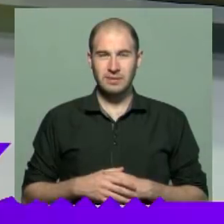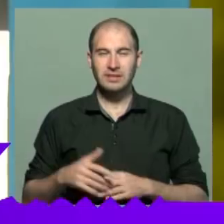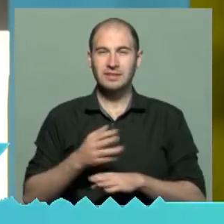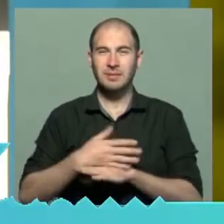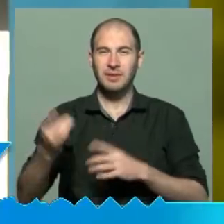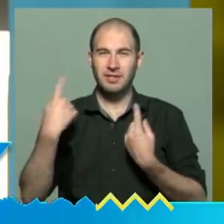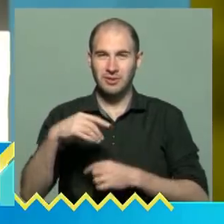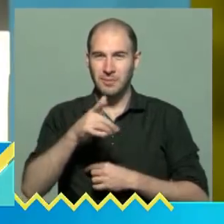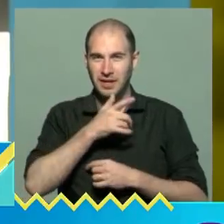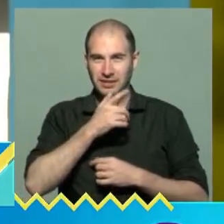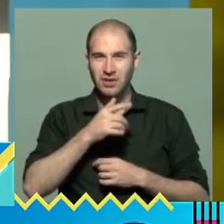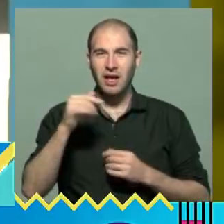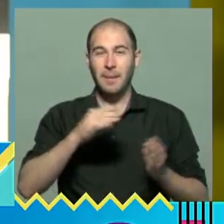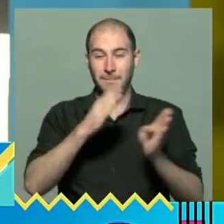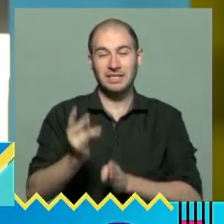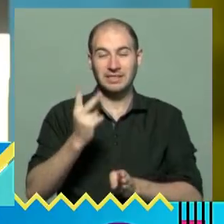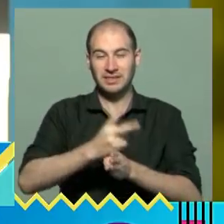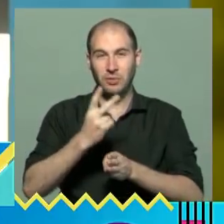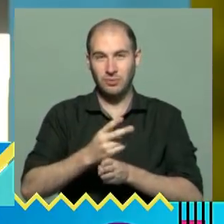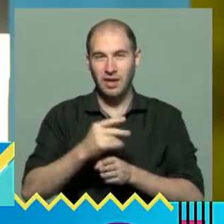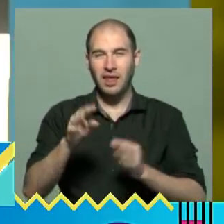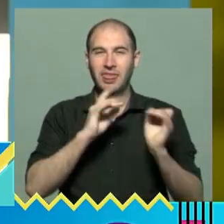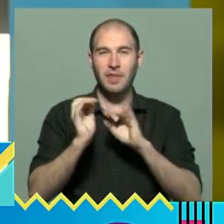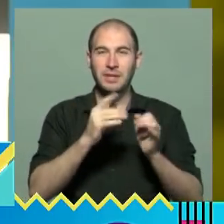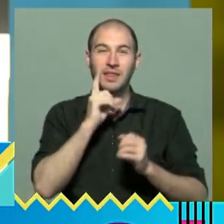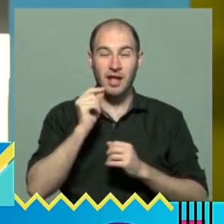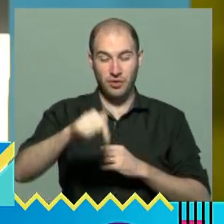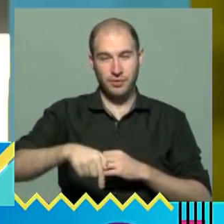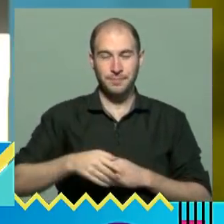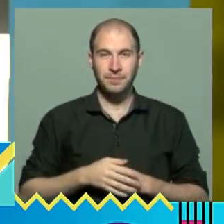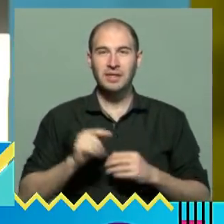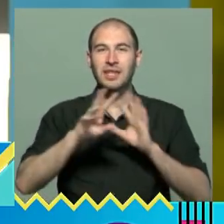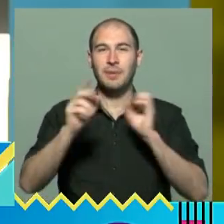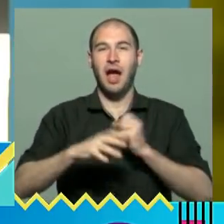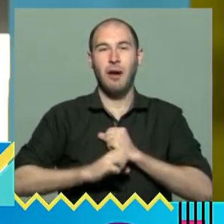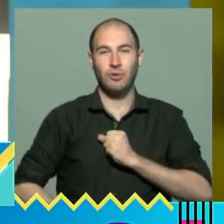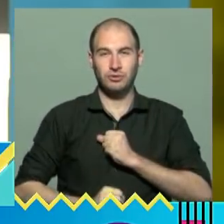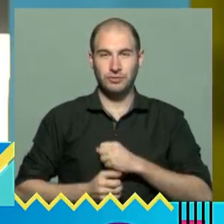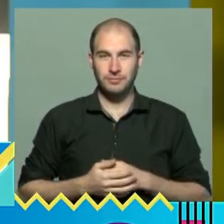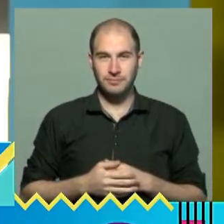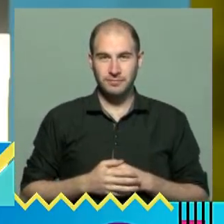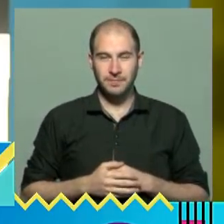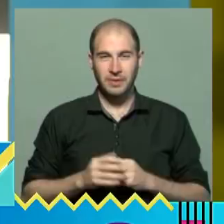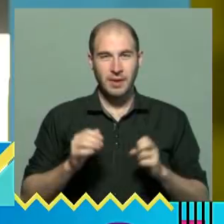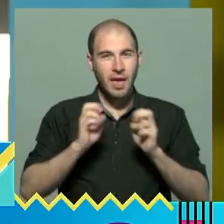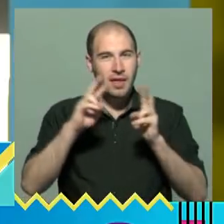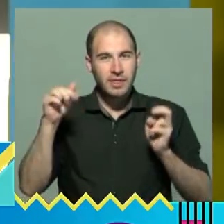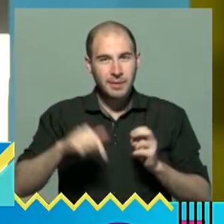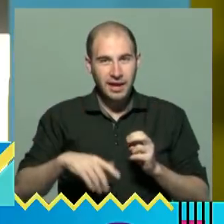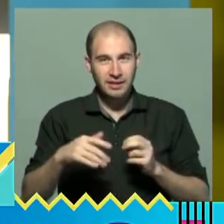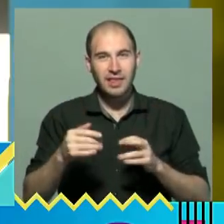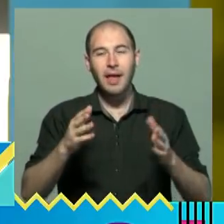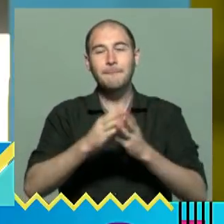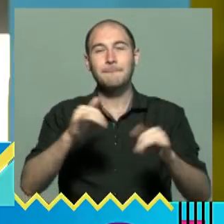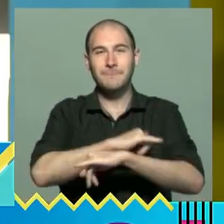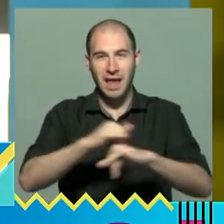Continuamos en Distintos Parecidos, llegamos al segundo bloque de este debate. En el día de hoy, el aborto, ¿sí? Un tema que ya hasta